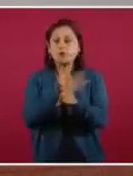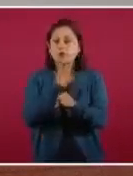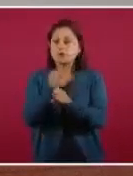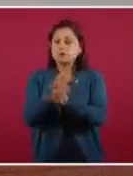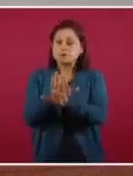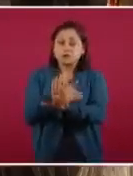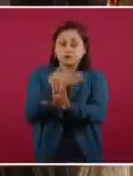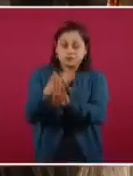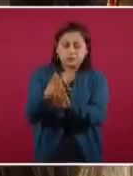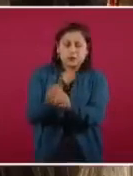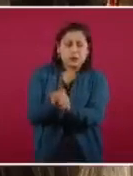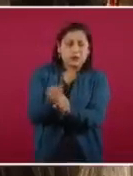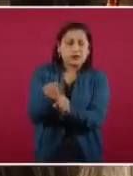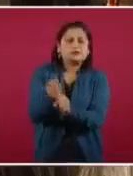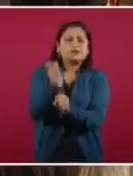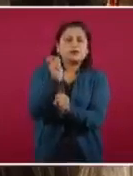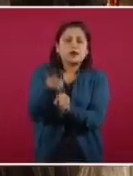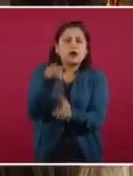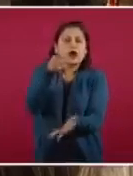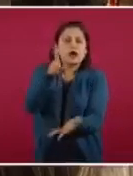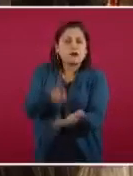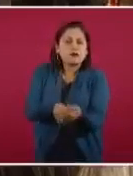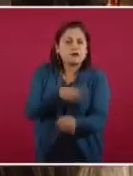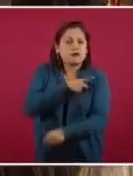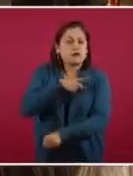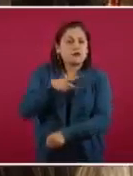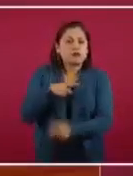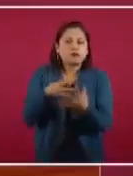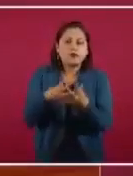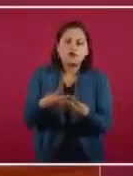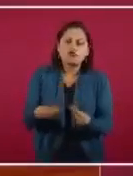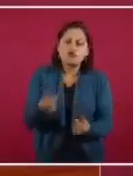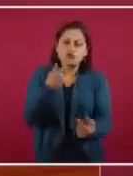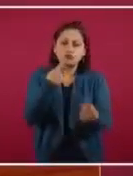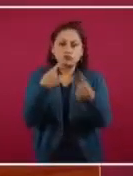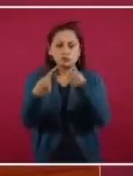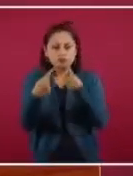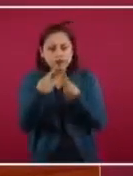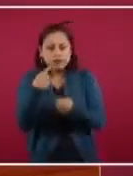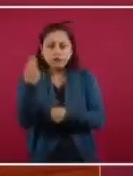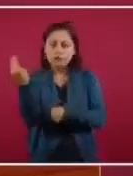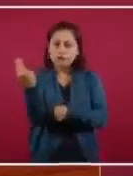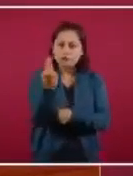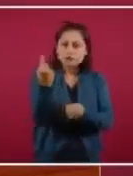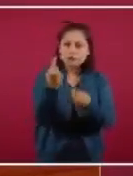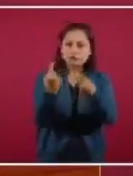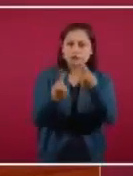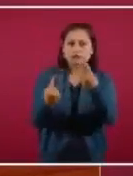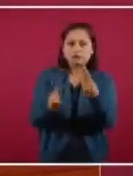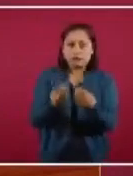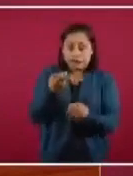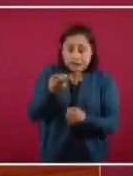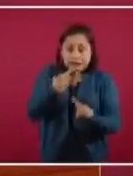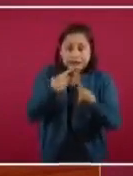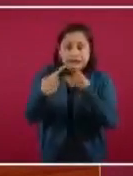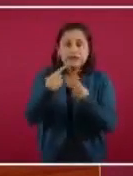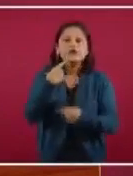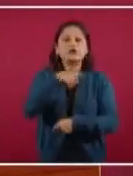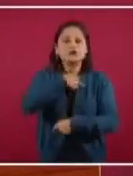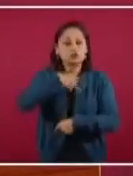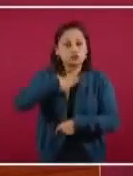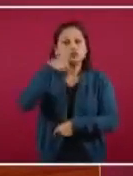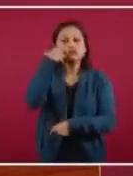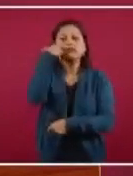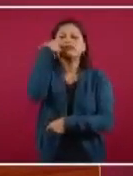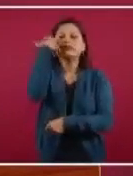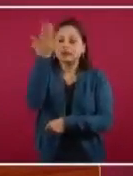también un lenguaje y un diálogo. Y este diálogo queremos y vamos a romperlo. Para ello,